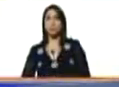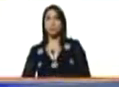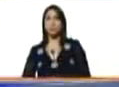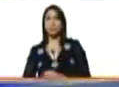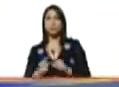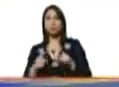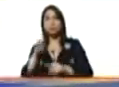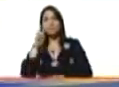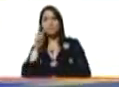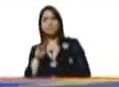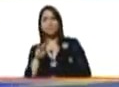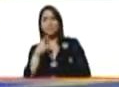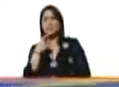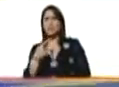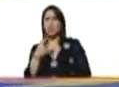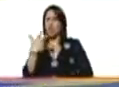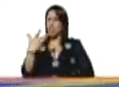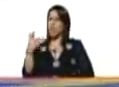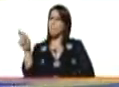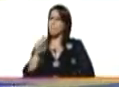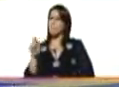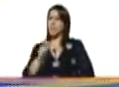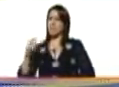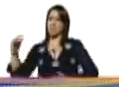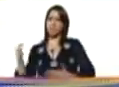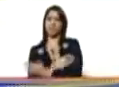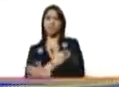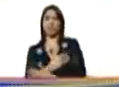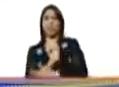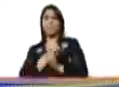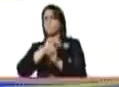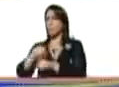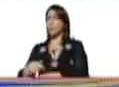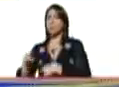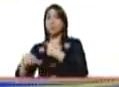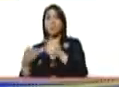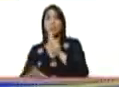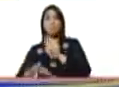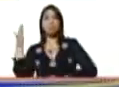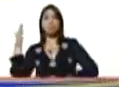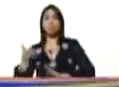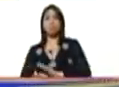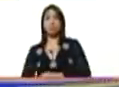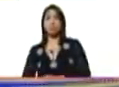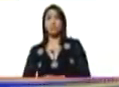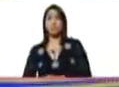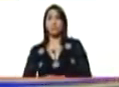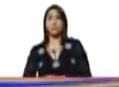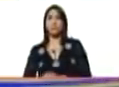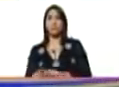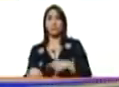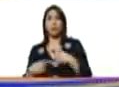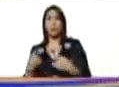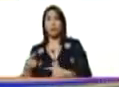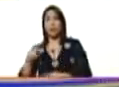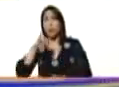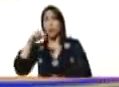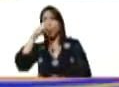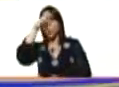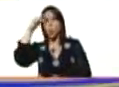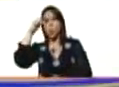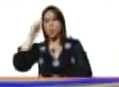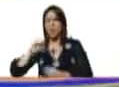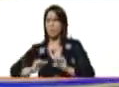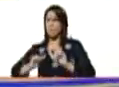para ver, y dijo: en 3 meses lo derroco, en 6 meses lo derroco, y después se fue él. Y después llegó Julio Borges y empezó